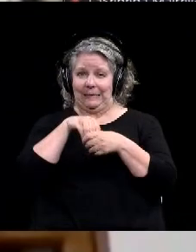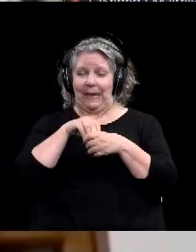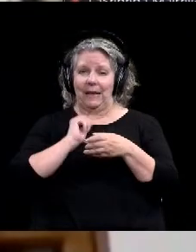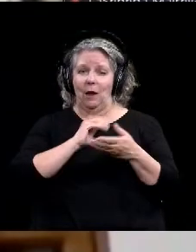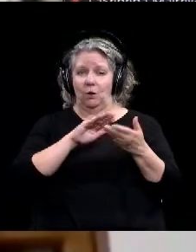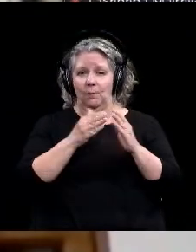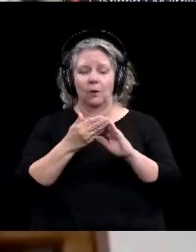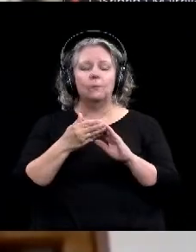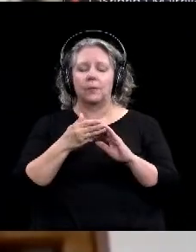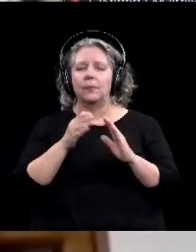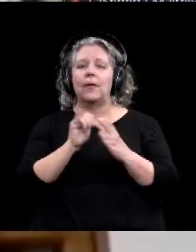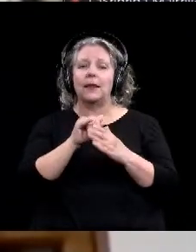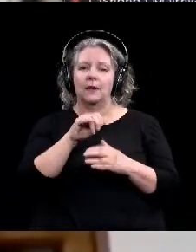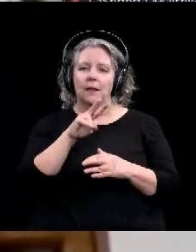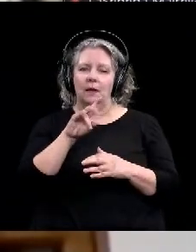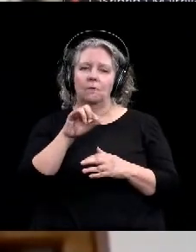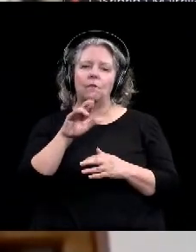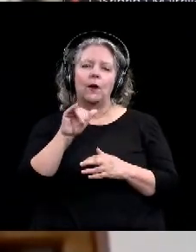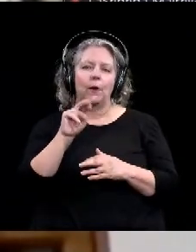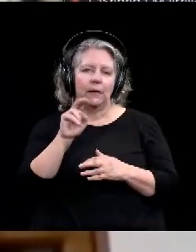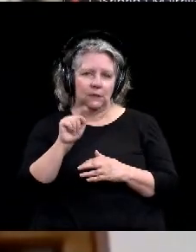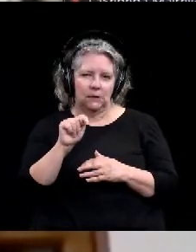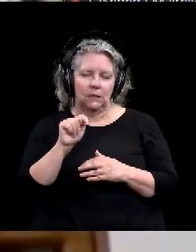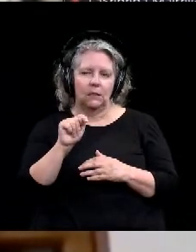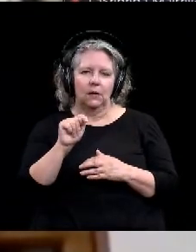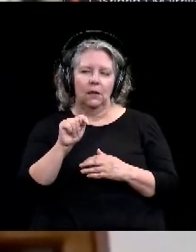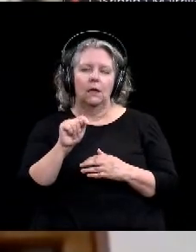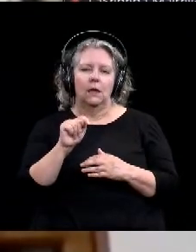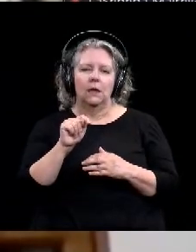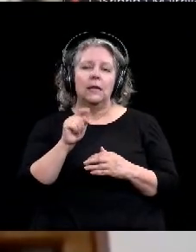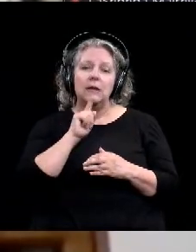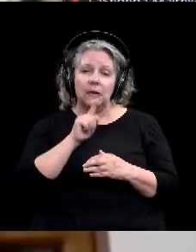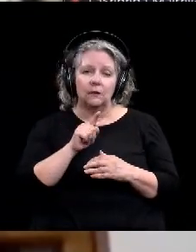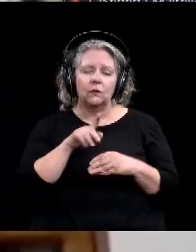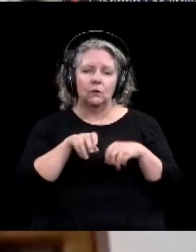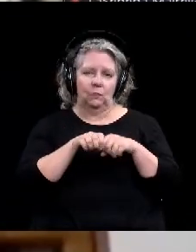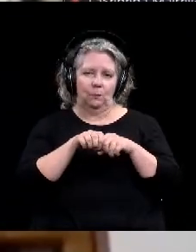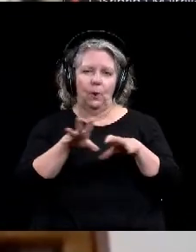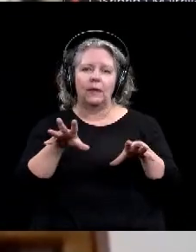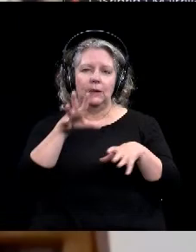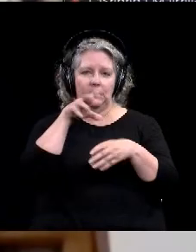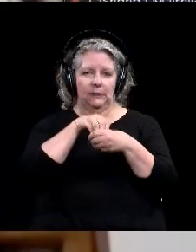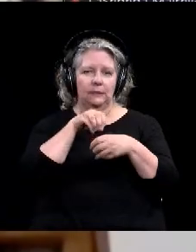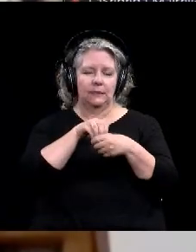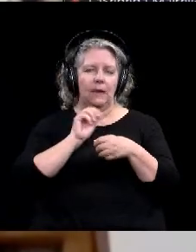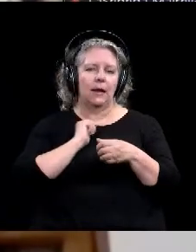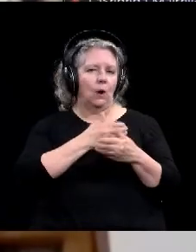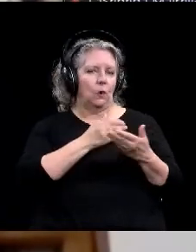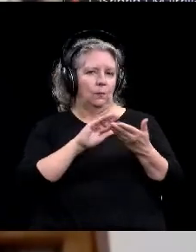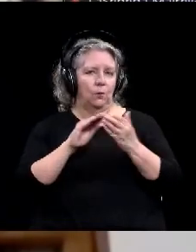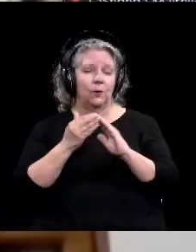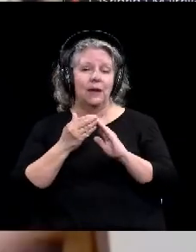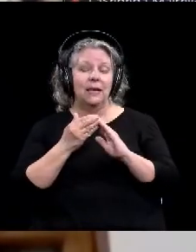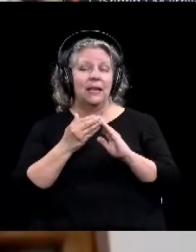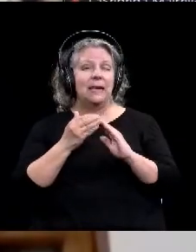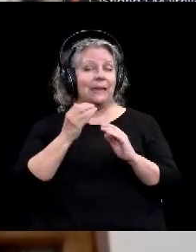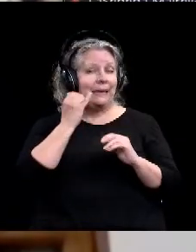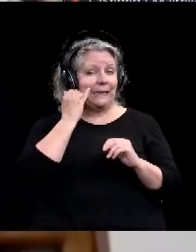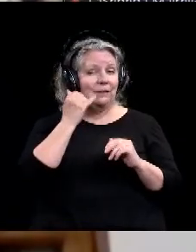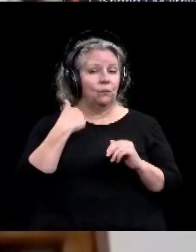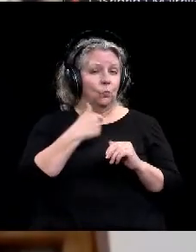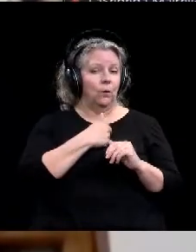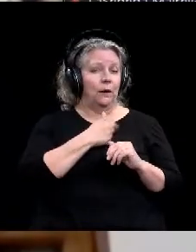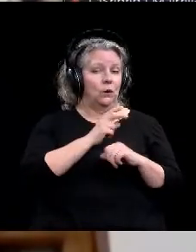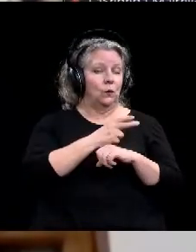que sí podemos ver otros modelos nuestros países con modelos que podemos a